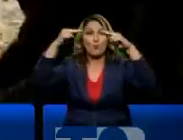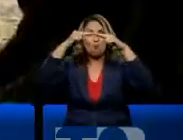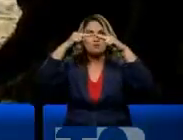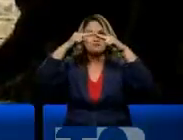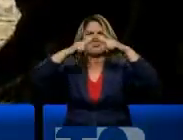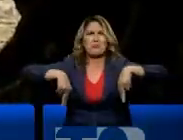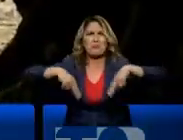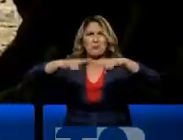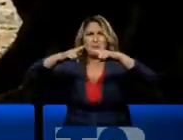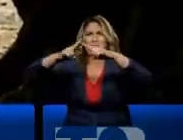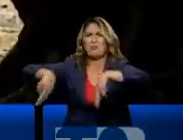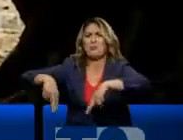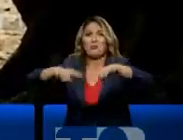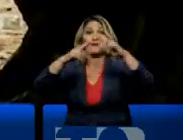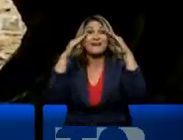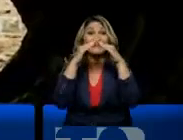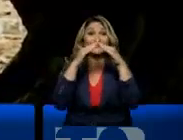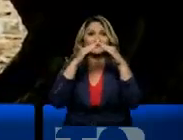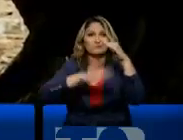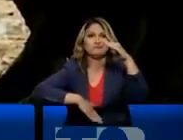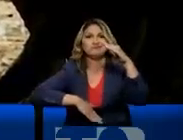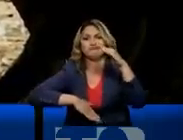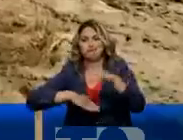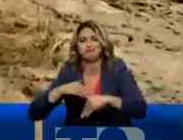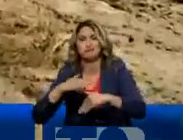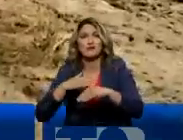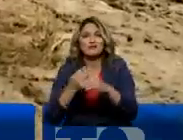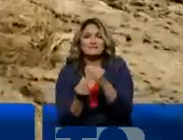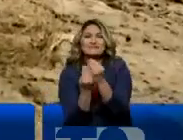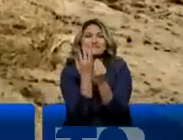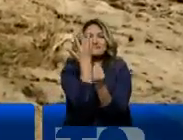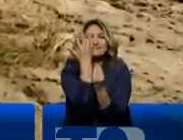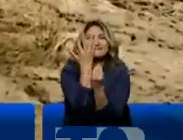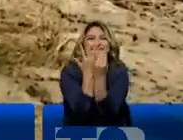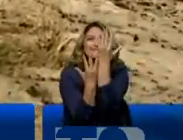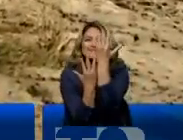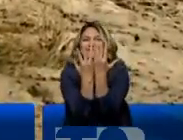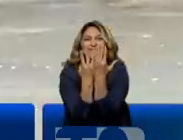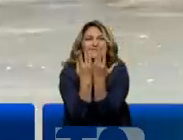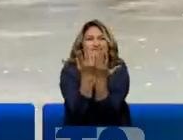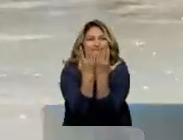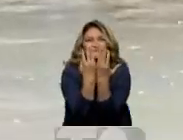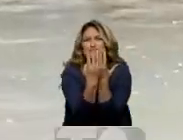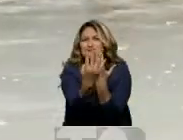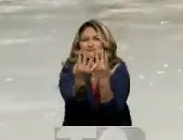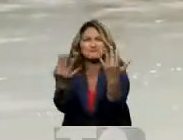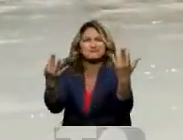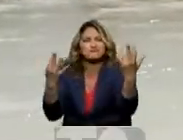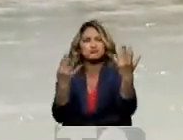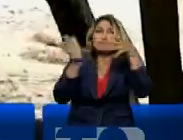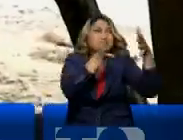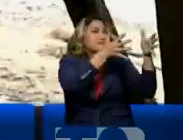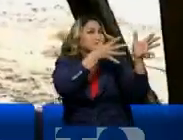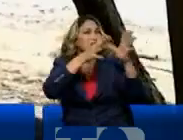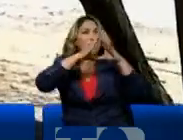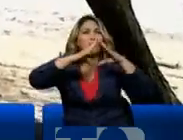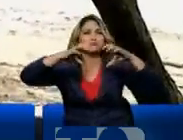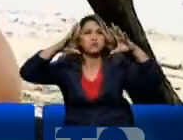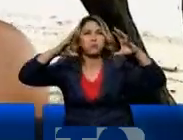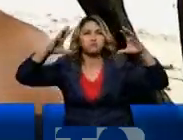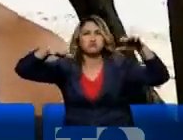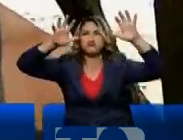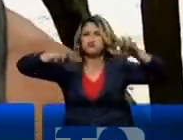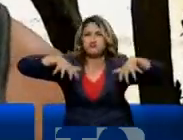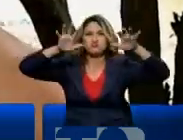rompió, varias viviendas colapsaron y hasta sembríos de maíz, arroz, cacao, plátano y maní, que estaban casi listos. Ver cómo se han